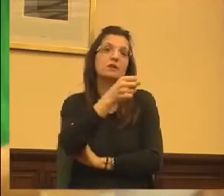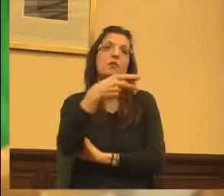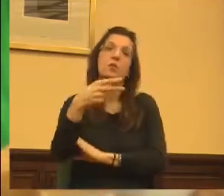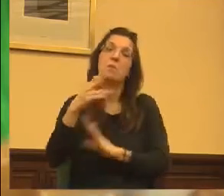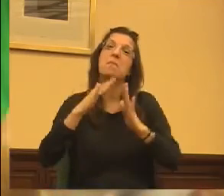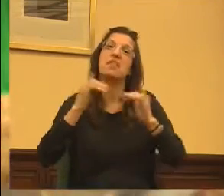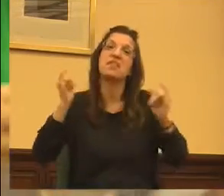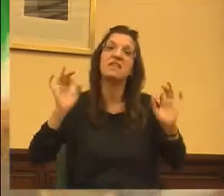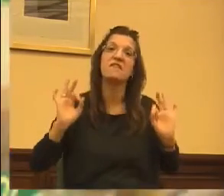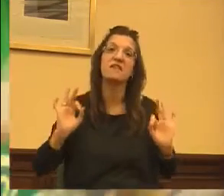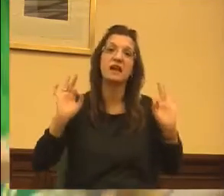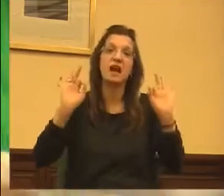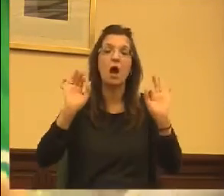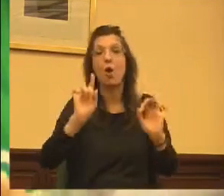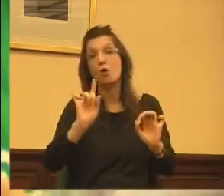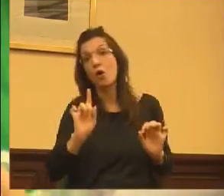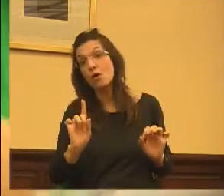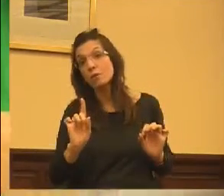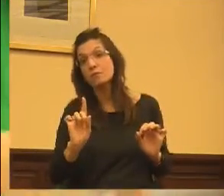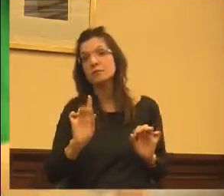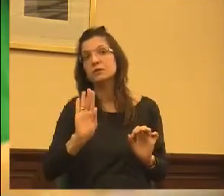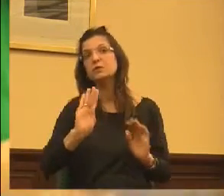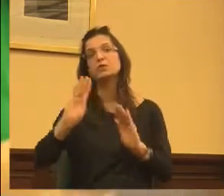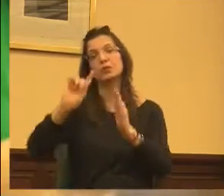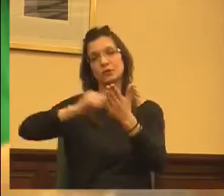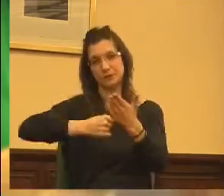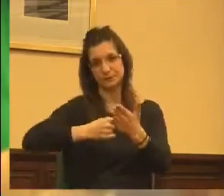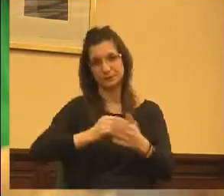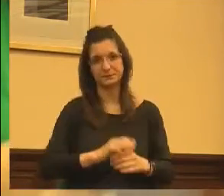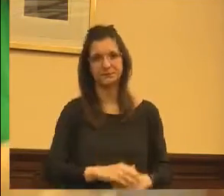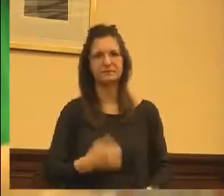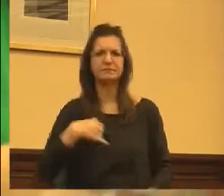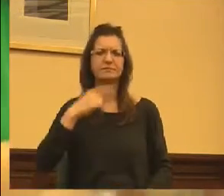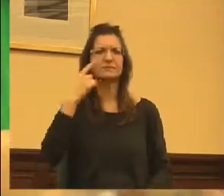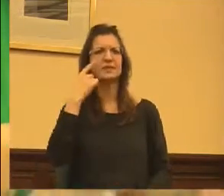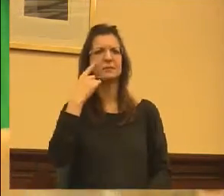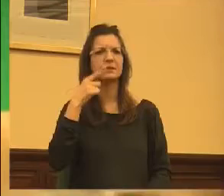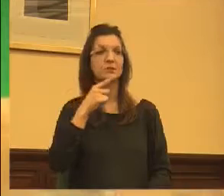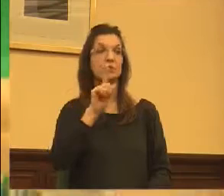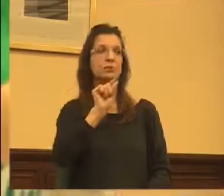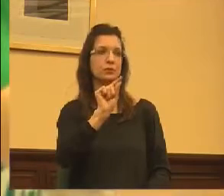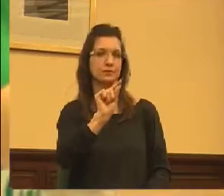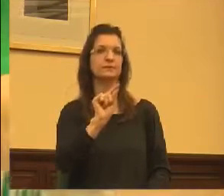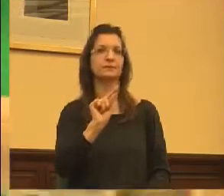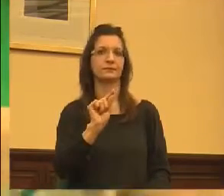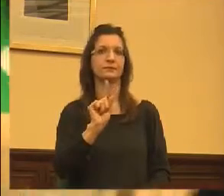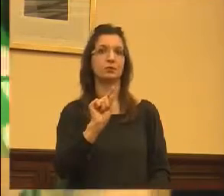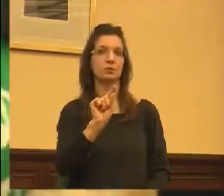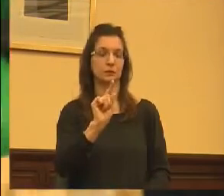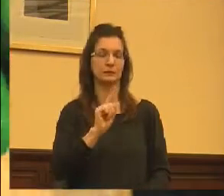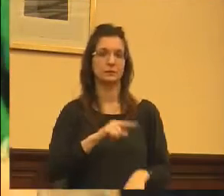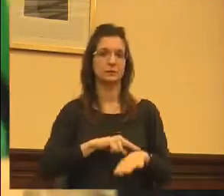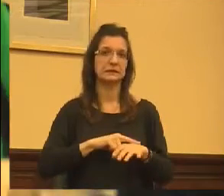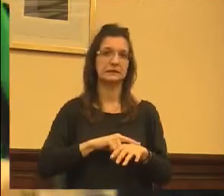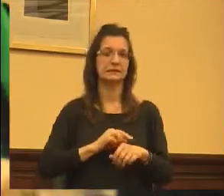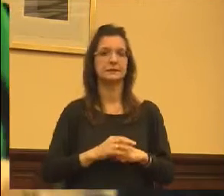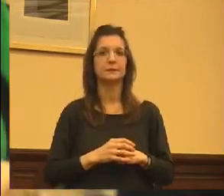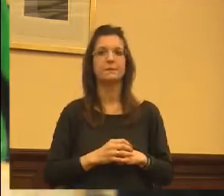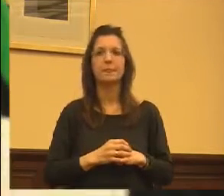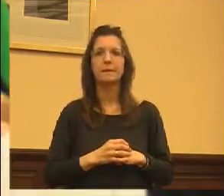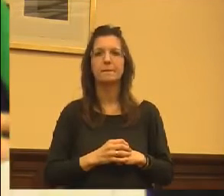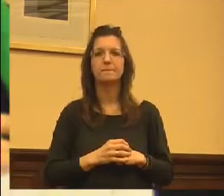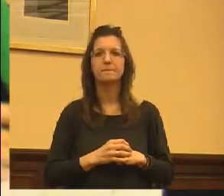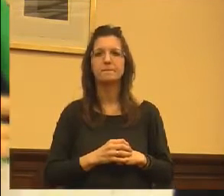a la resolución pacífica o menos pacífica del contrato. Está previsto que eso se cierre en este año. Le queda un minuto. Uy,